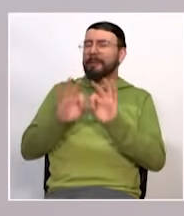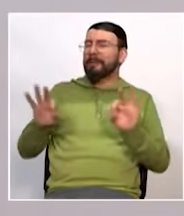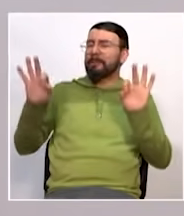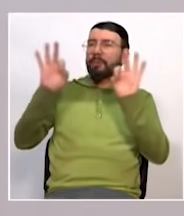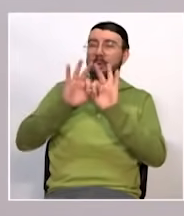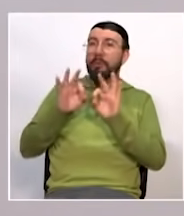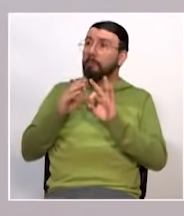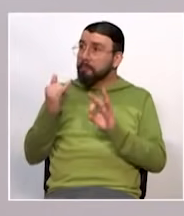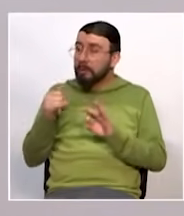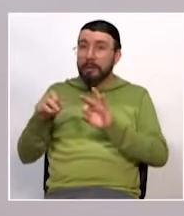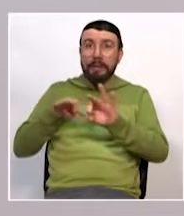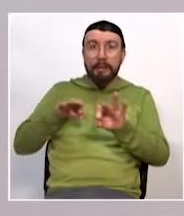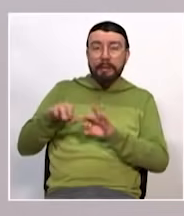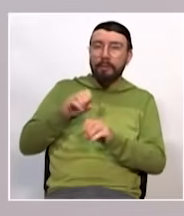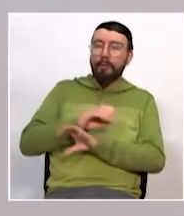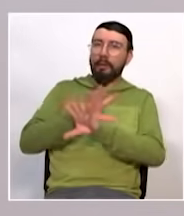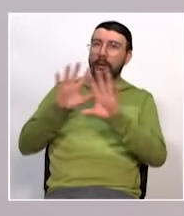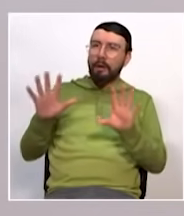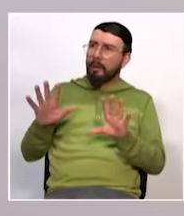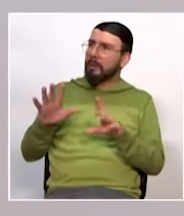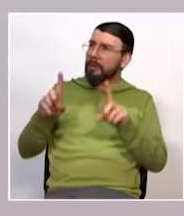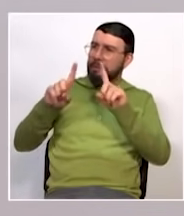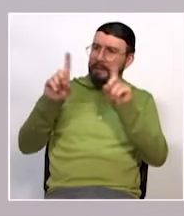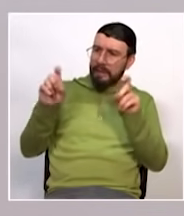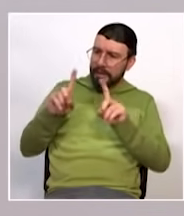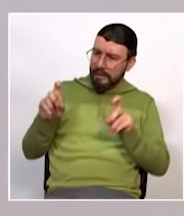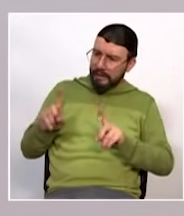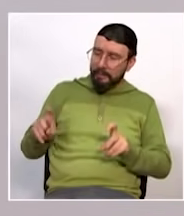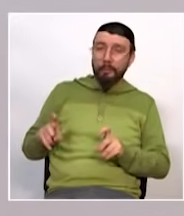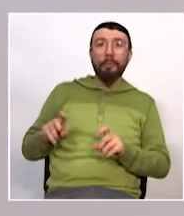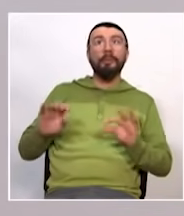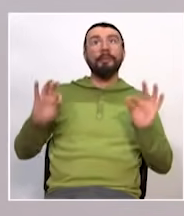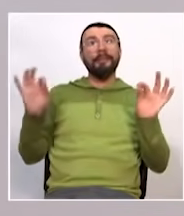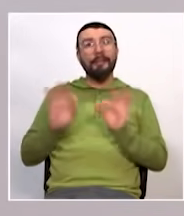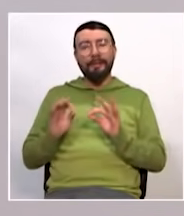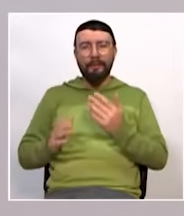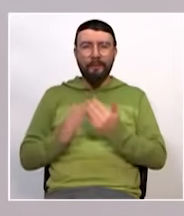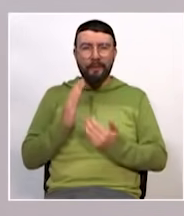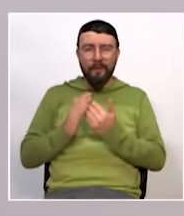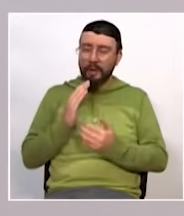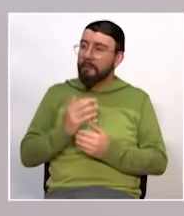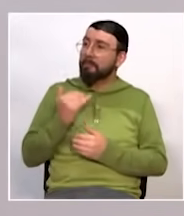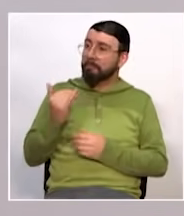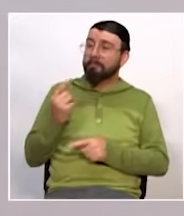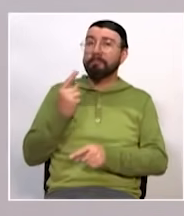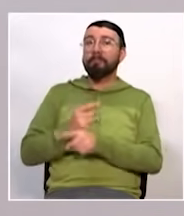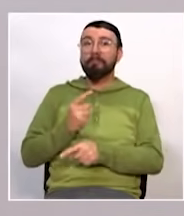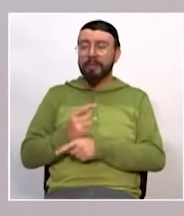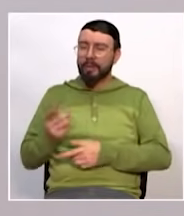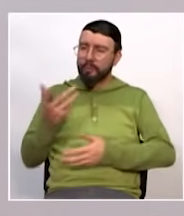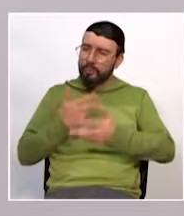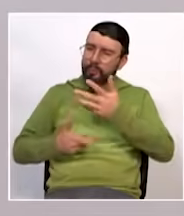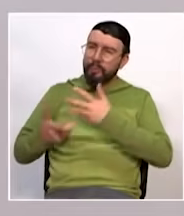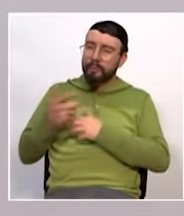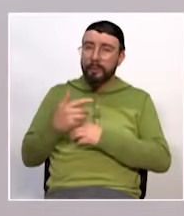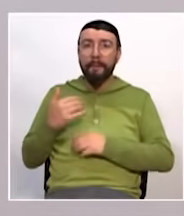abordado con una terminología muy sencilla y una capacidad de